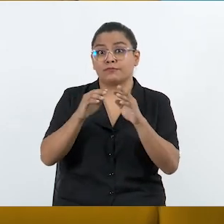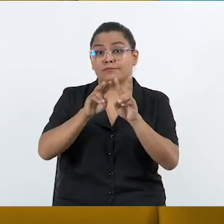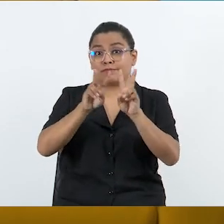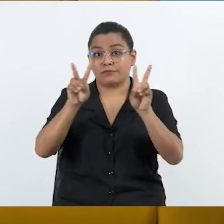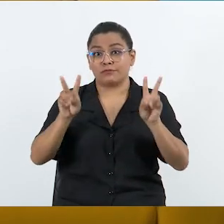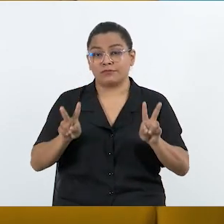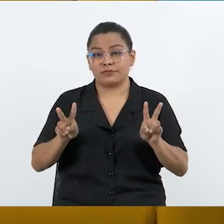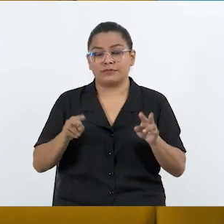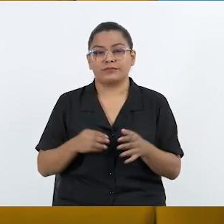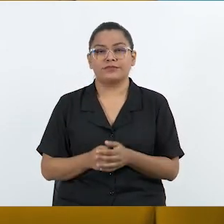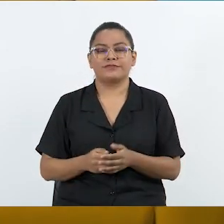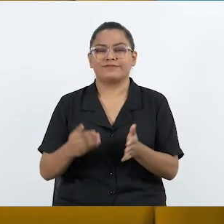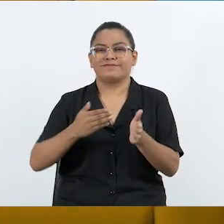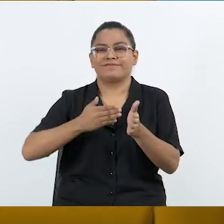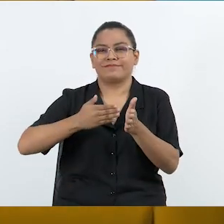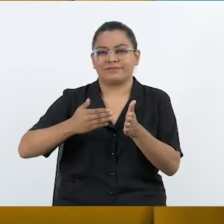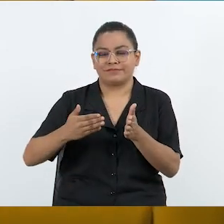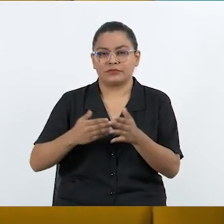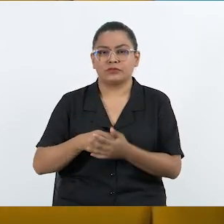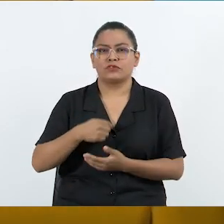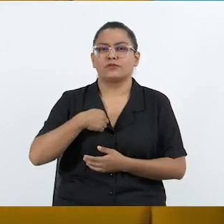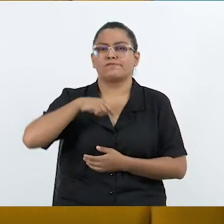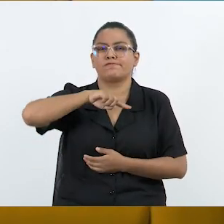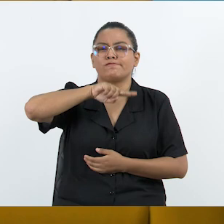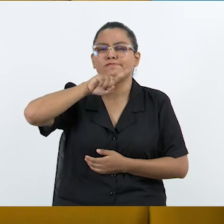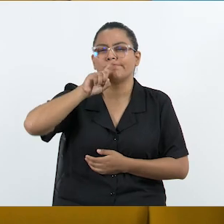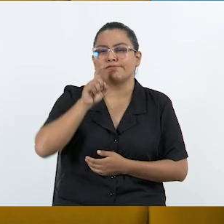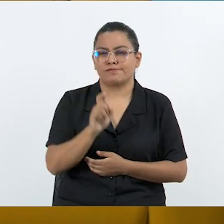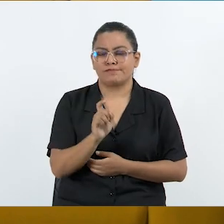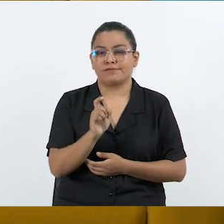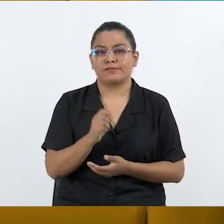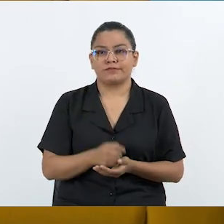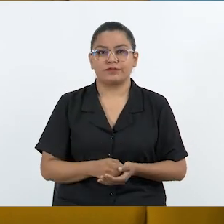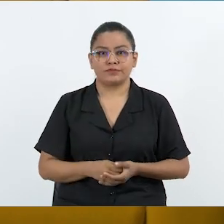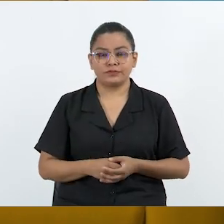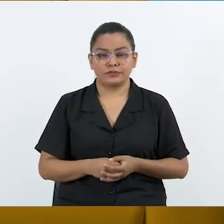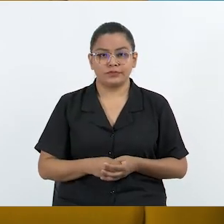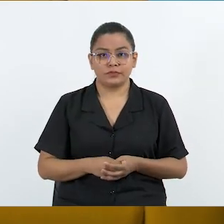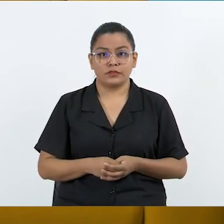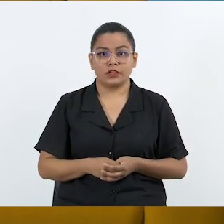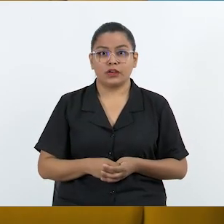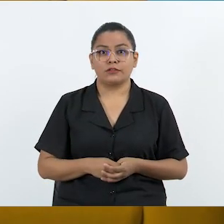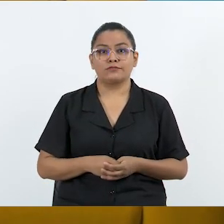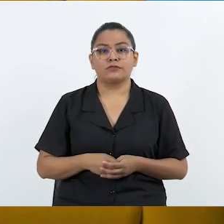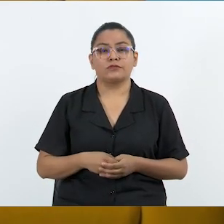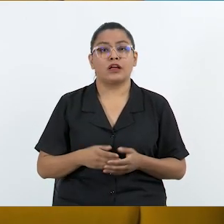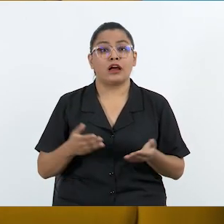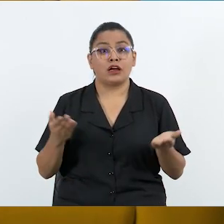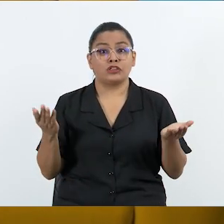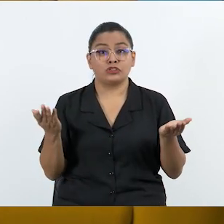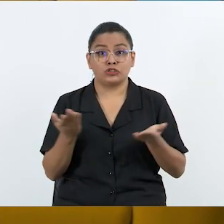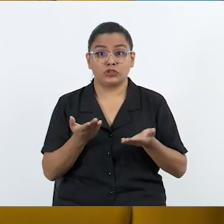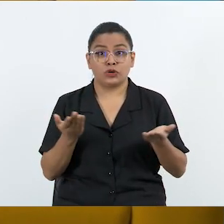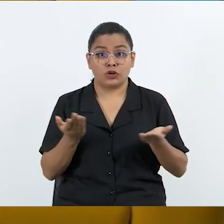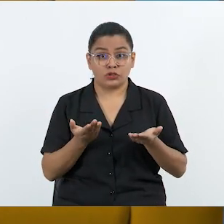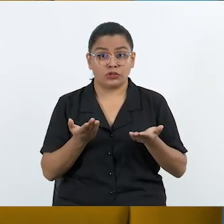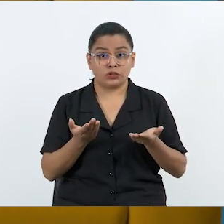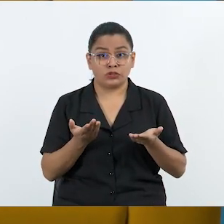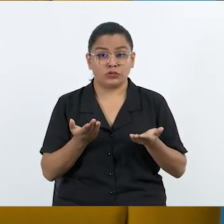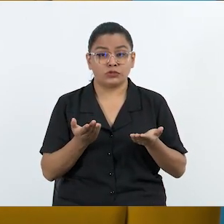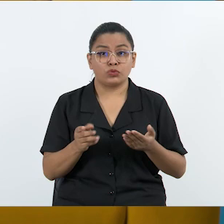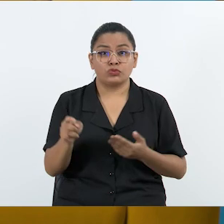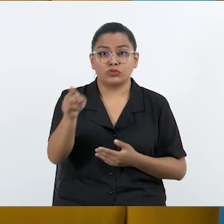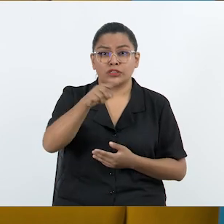Entonces, para iniciar, les hago una pregunta más. ¿Cuáles son las acciones a través de las cuales ustedes